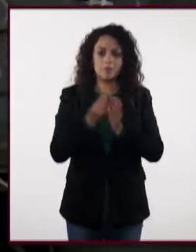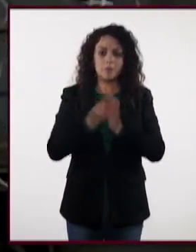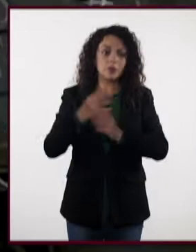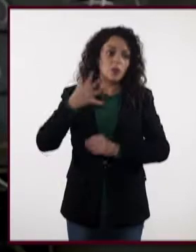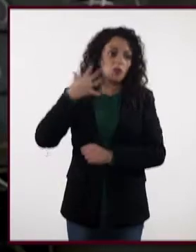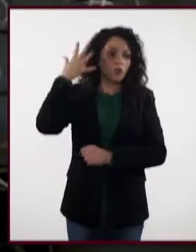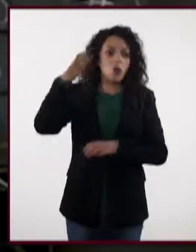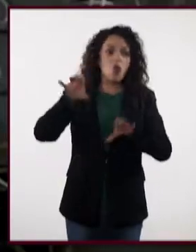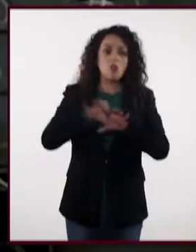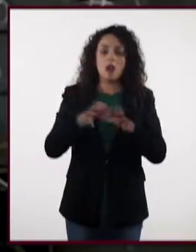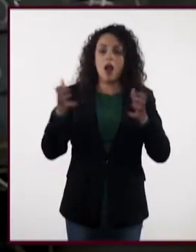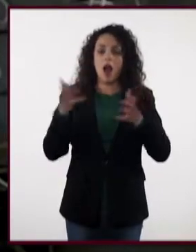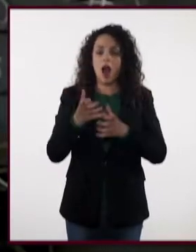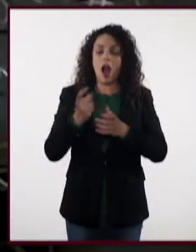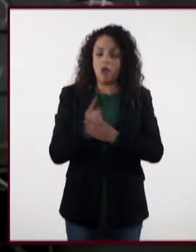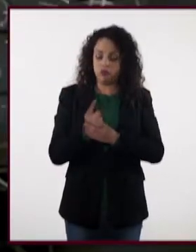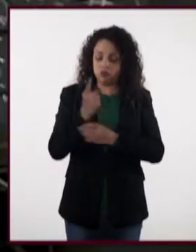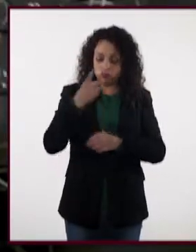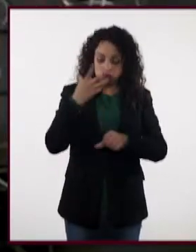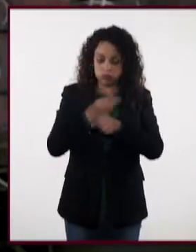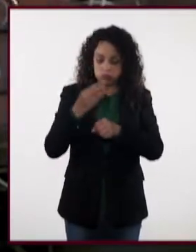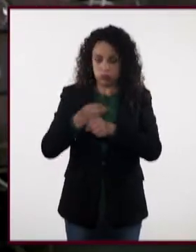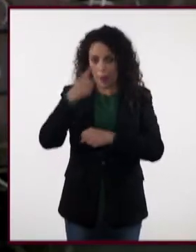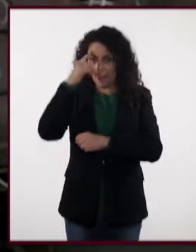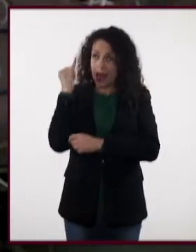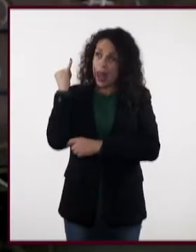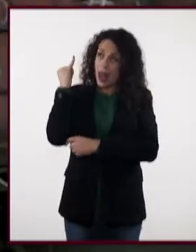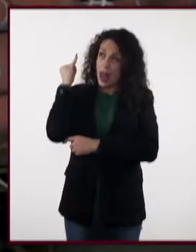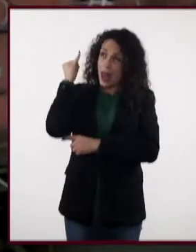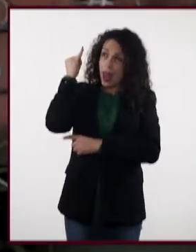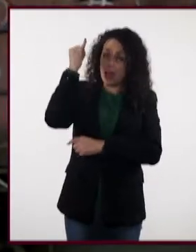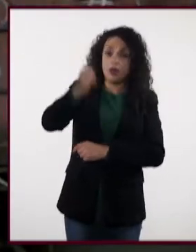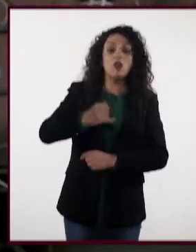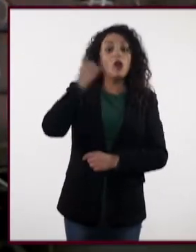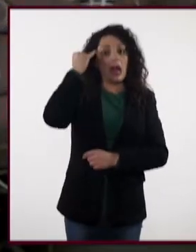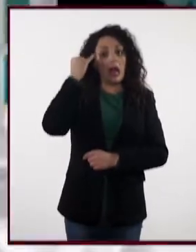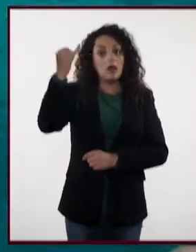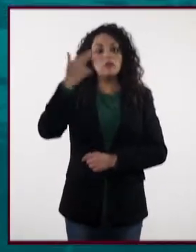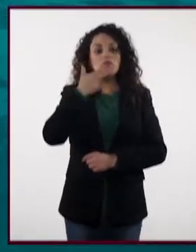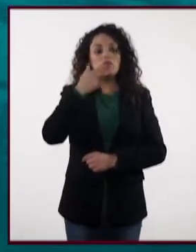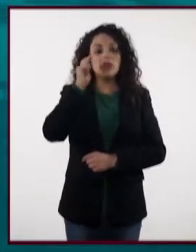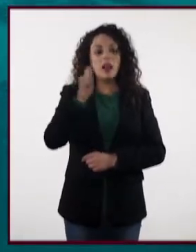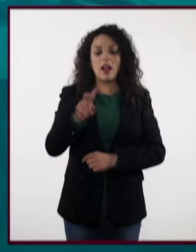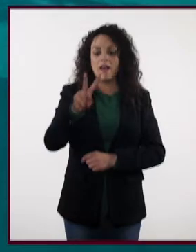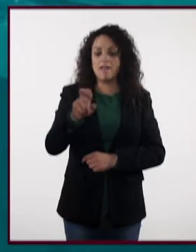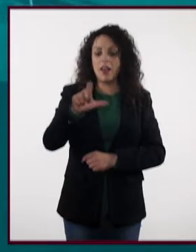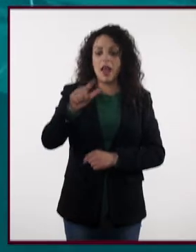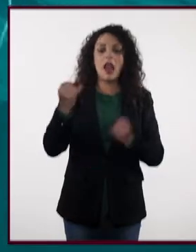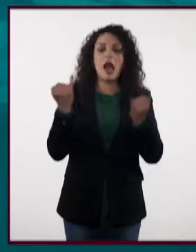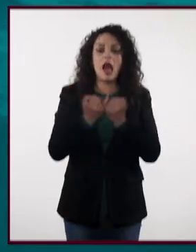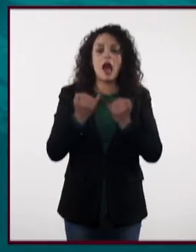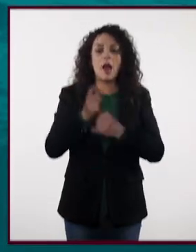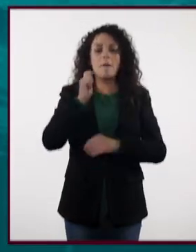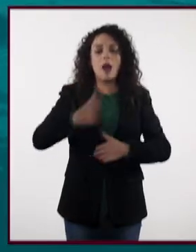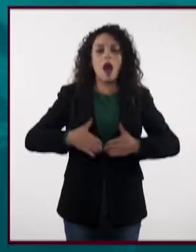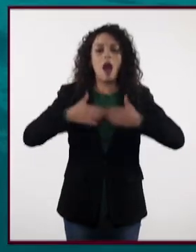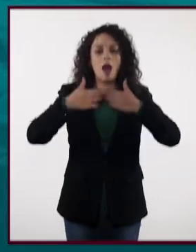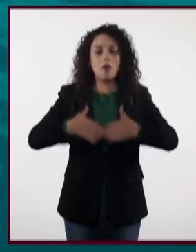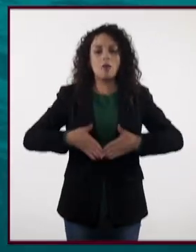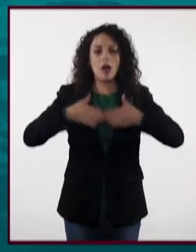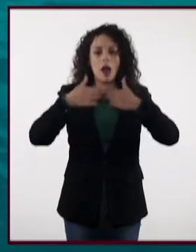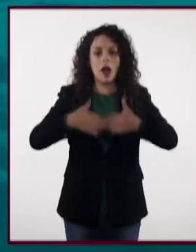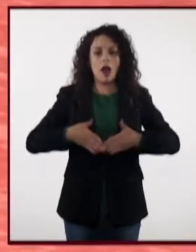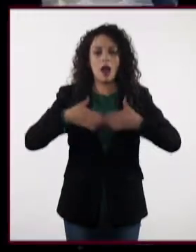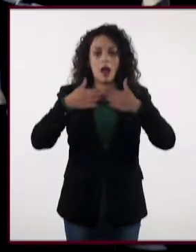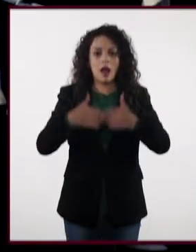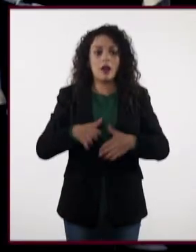naves espaciales para viajar por enormes distancias imaginan el uso de grandes velas, como la de los barcos, que usen la radiación